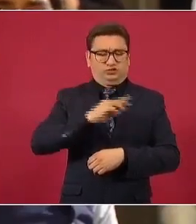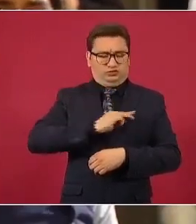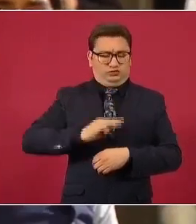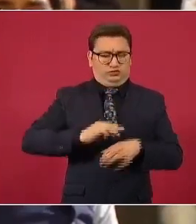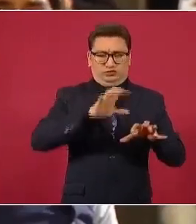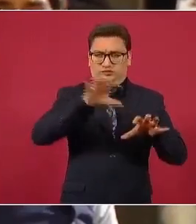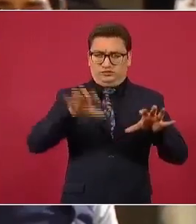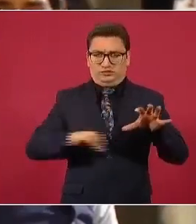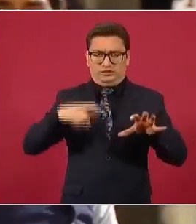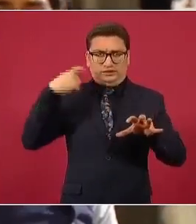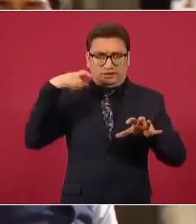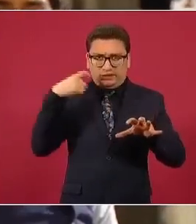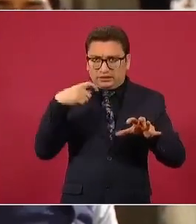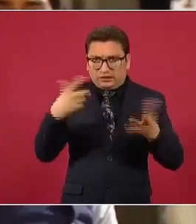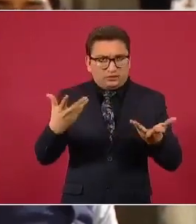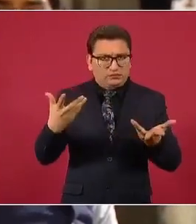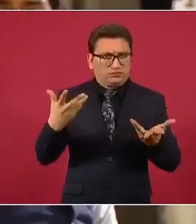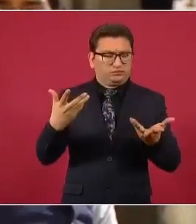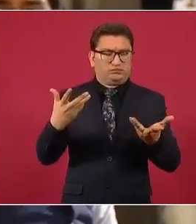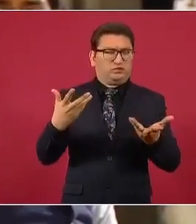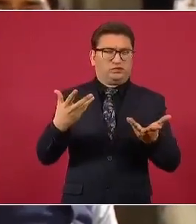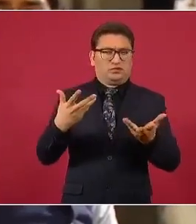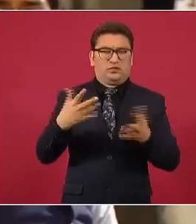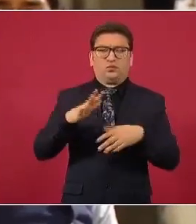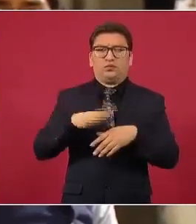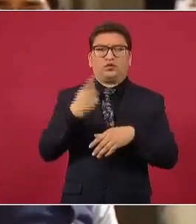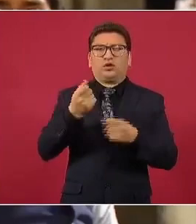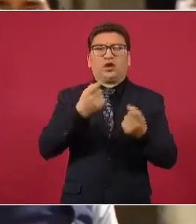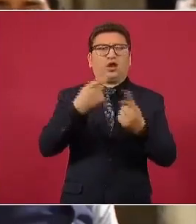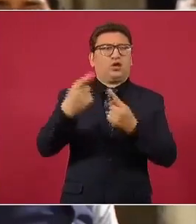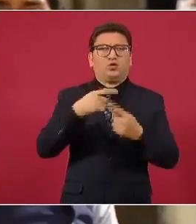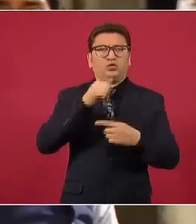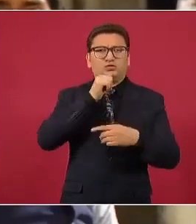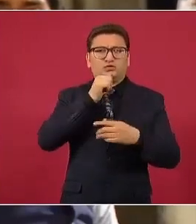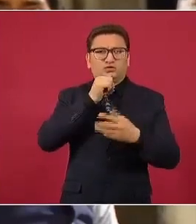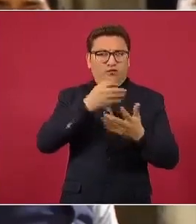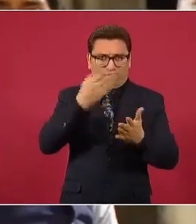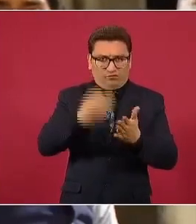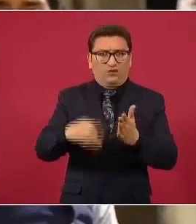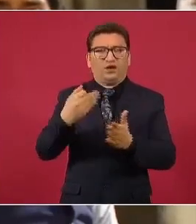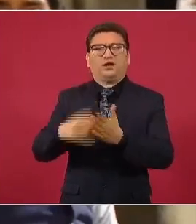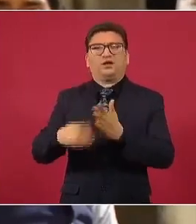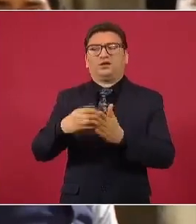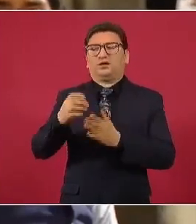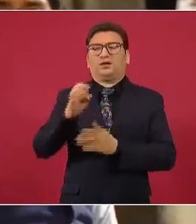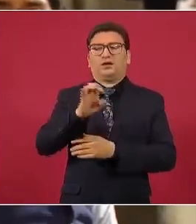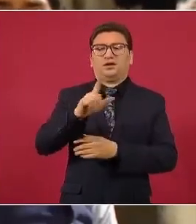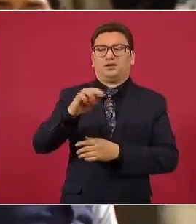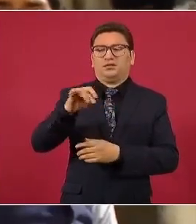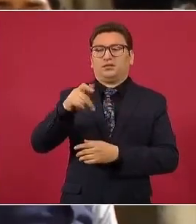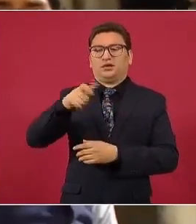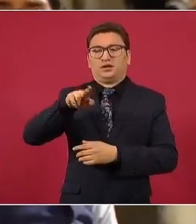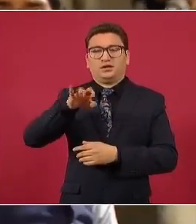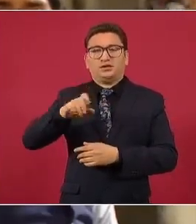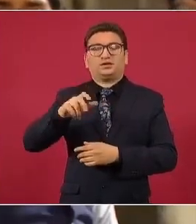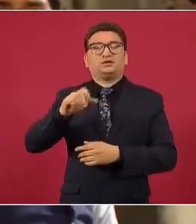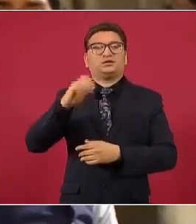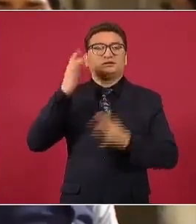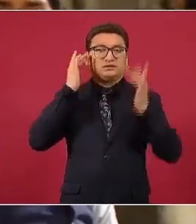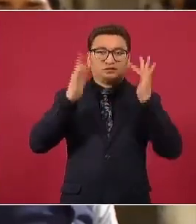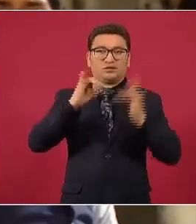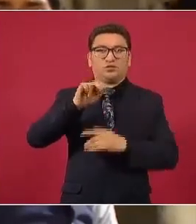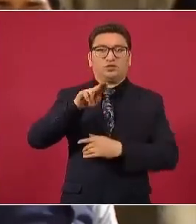de Querétaro y ahí causa un poco de ruido porque no se han sumado los demás municipios como el Marqués, San Juan del Río, a esta